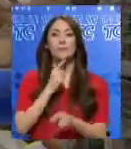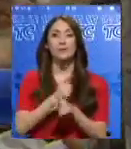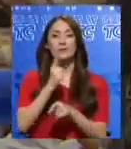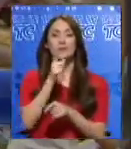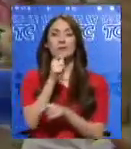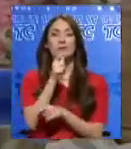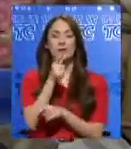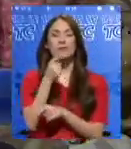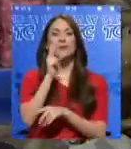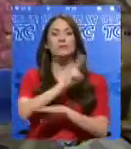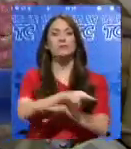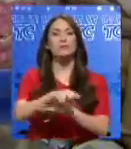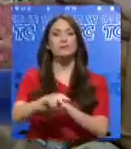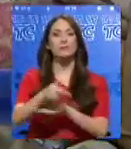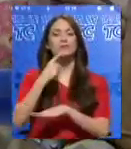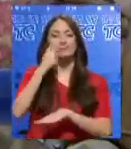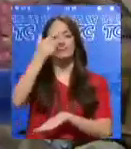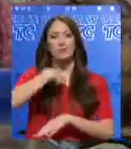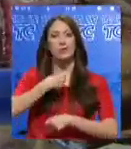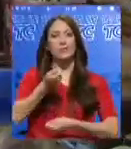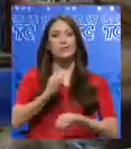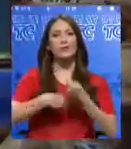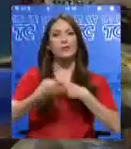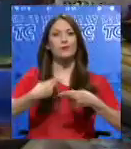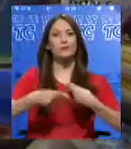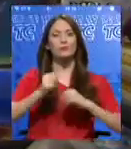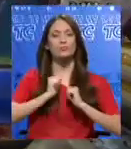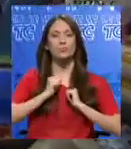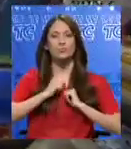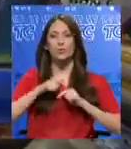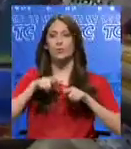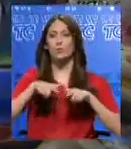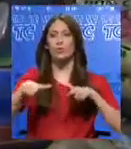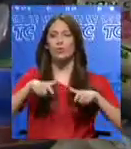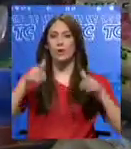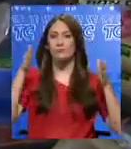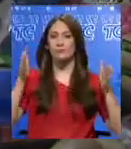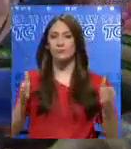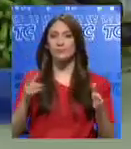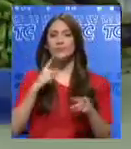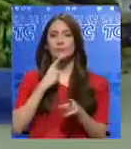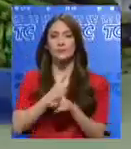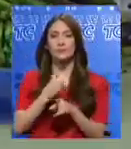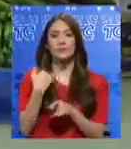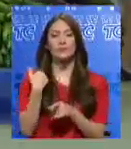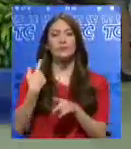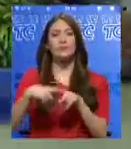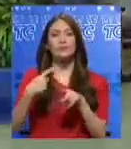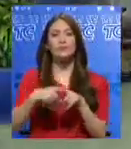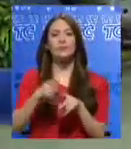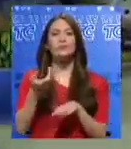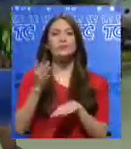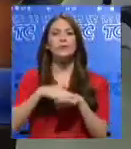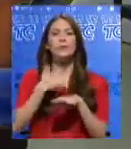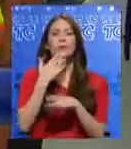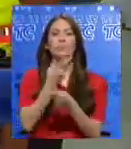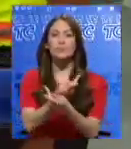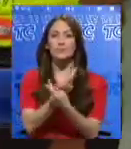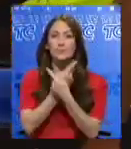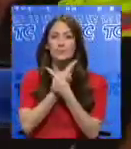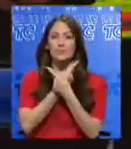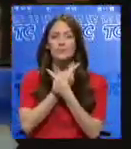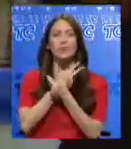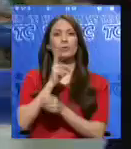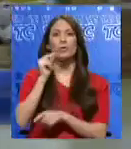tanto de la Intendenta como del comerciante, que está de acuerdo precisamente con este tipo de controles, sobre todo para prevenir que no